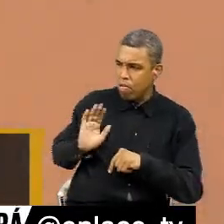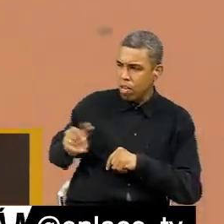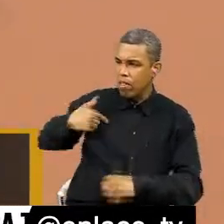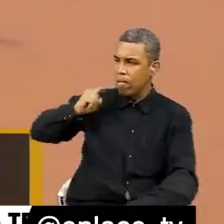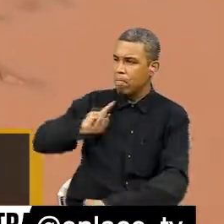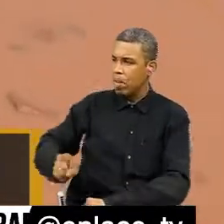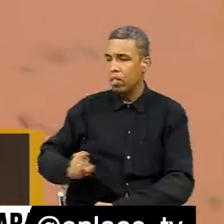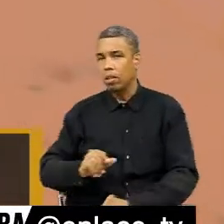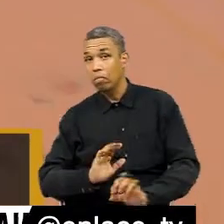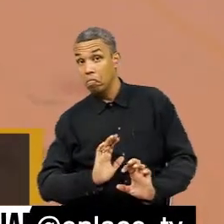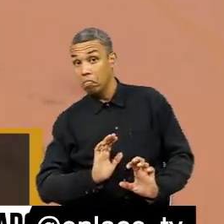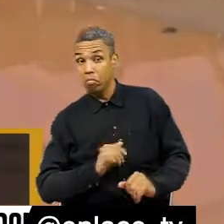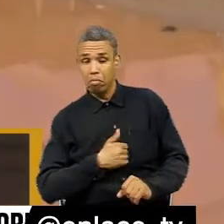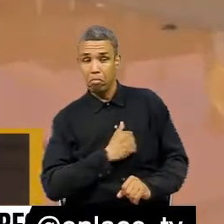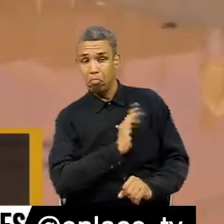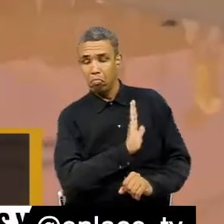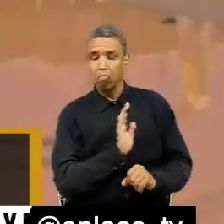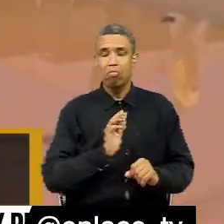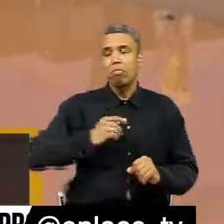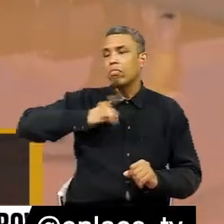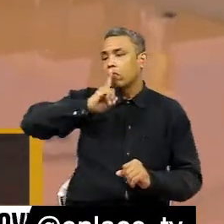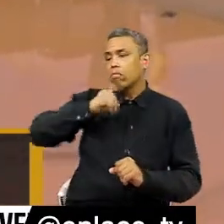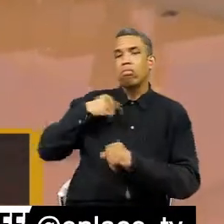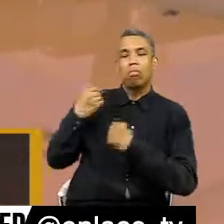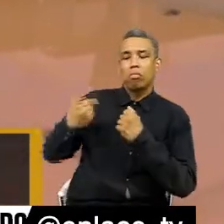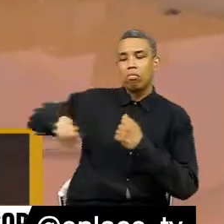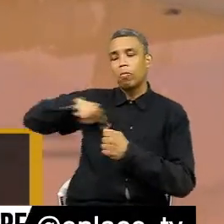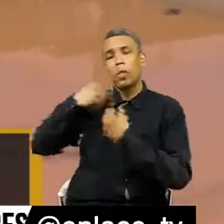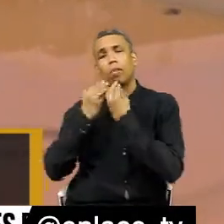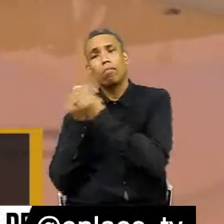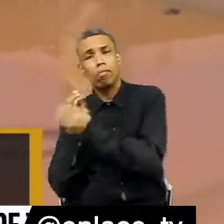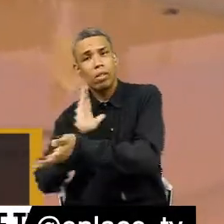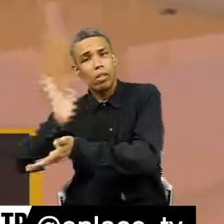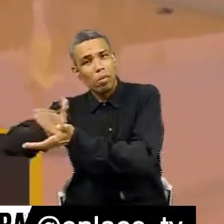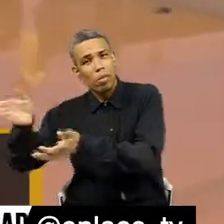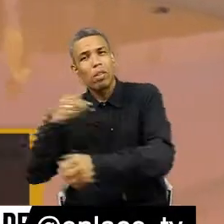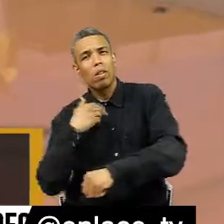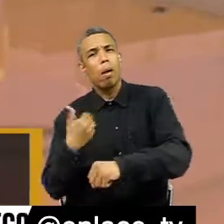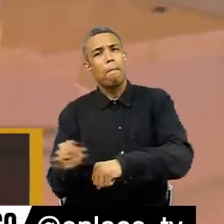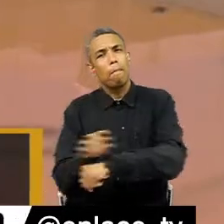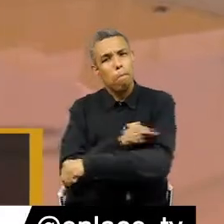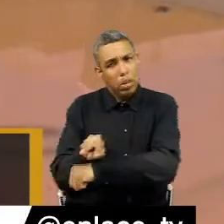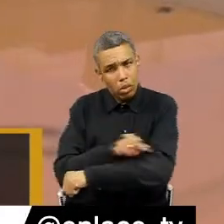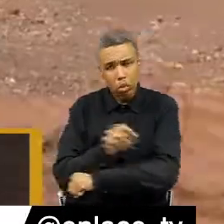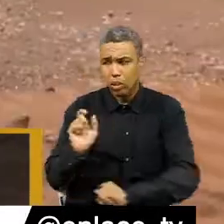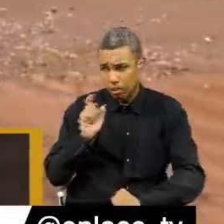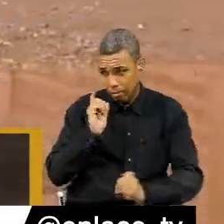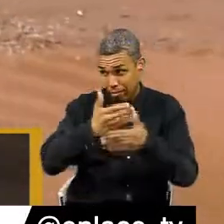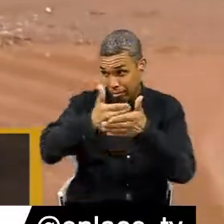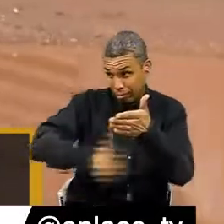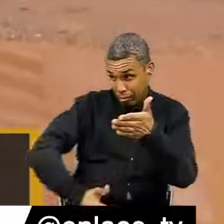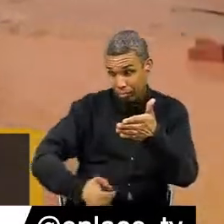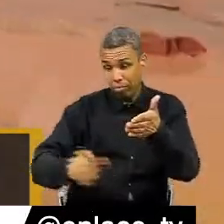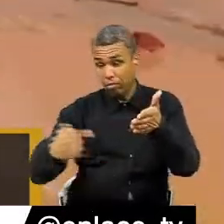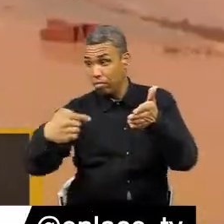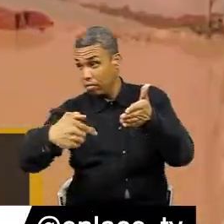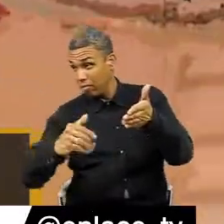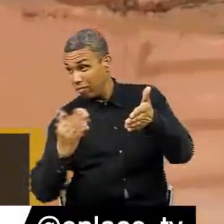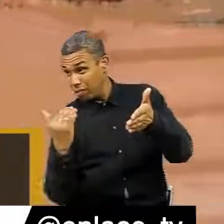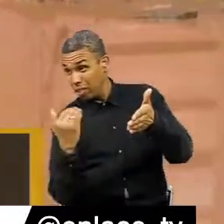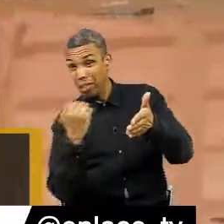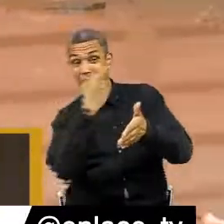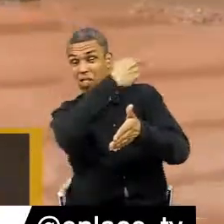revisar ese fallo que emitió a sus juntas de la Comuna 3, para que se verificara y se constatara de que ese fallo